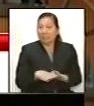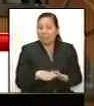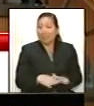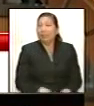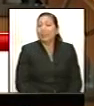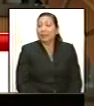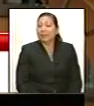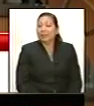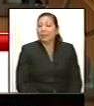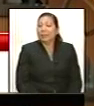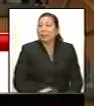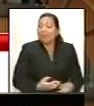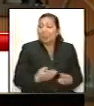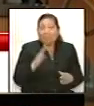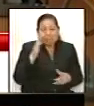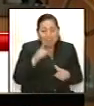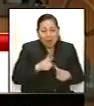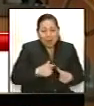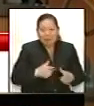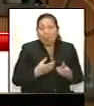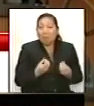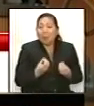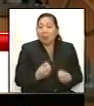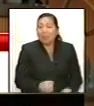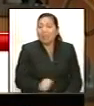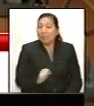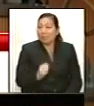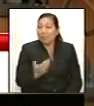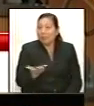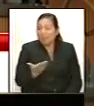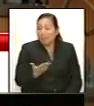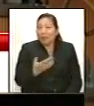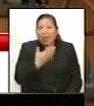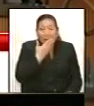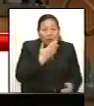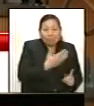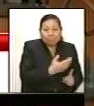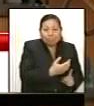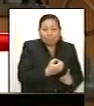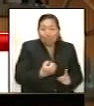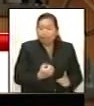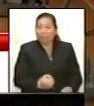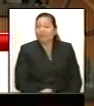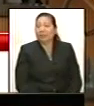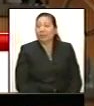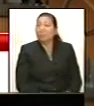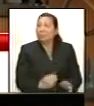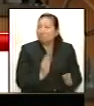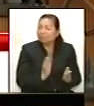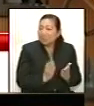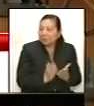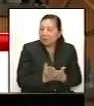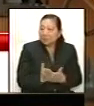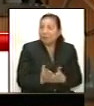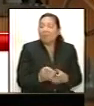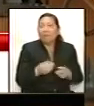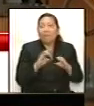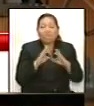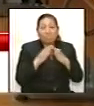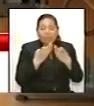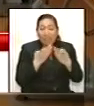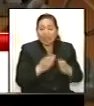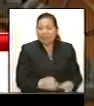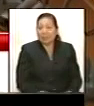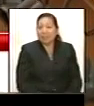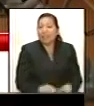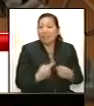divindad, perdón, interno de la policía, porque si bien llegas por secuestro, como secuestros tiene que analizar perfiles de Facebook y ver o